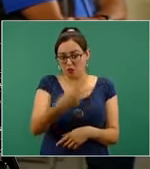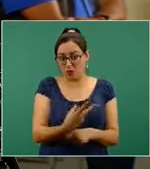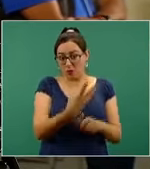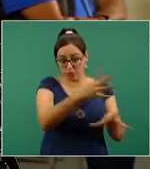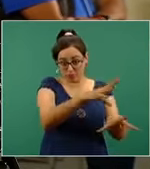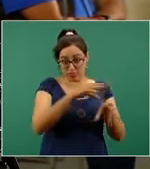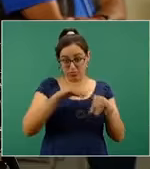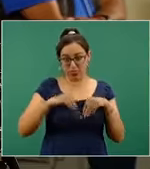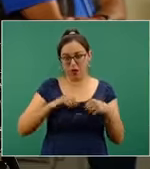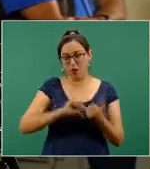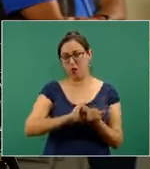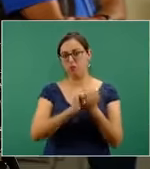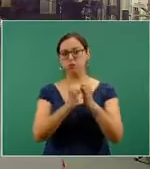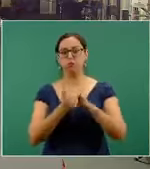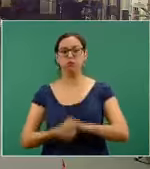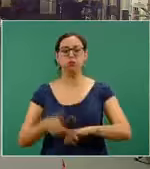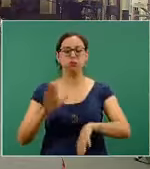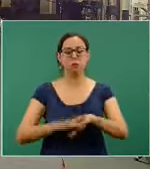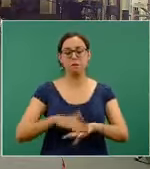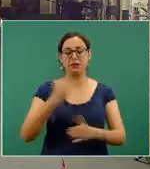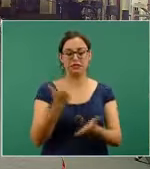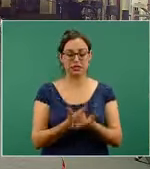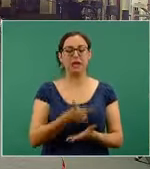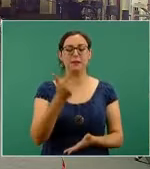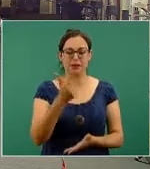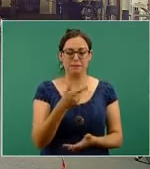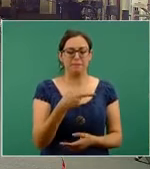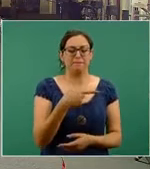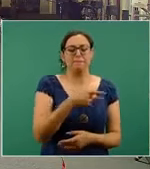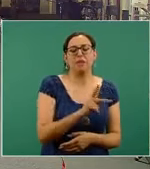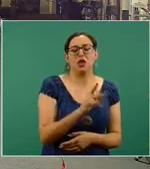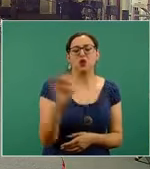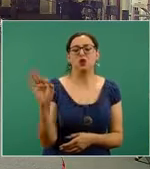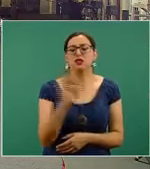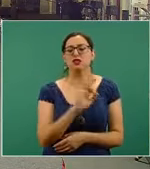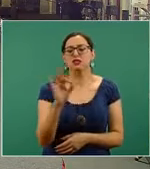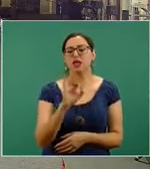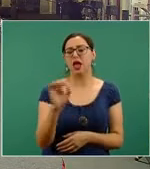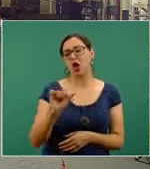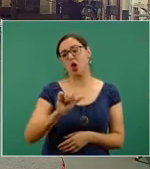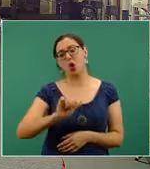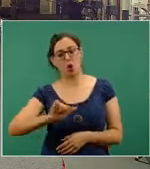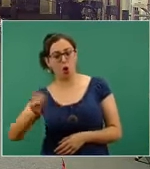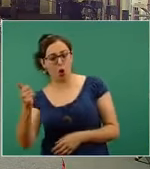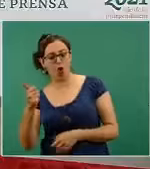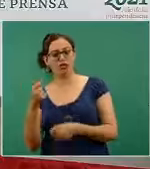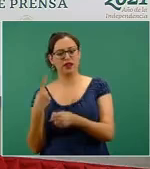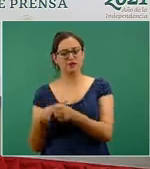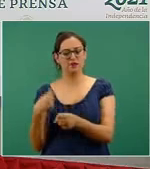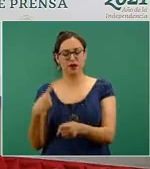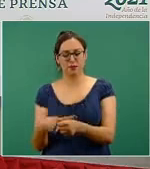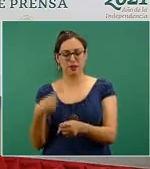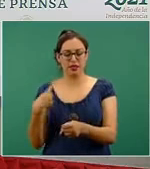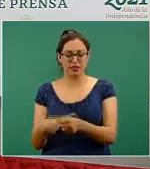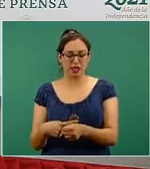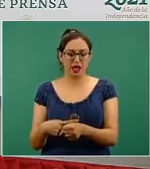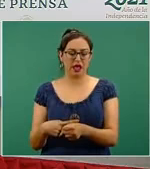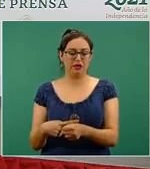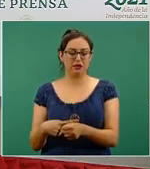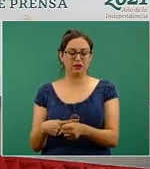que se agrave esta enfermedad? ¿Qué otras enfermedades, no sé si del orden de las infectocontagiosas o de